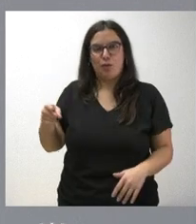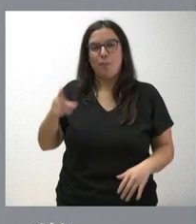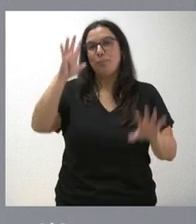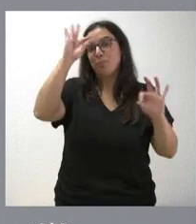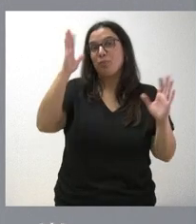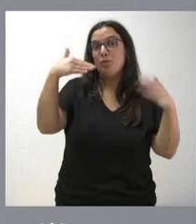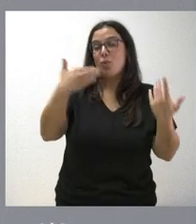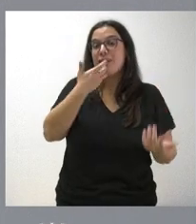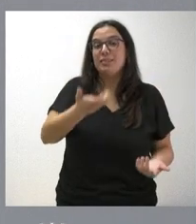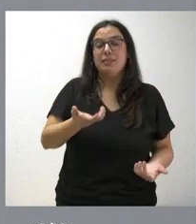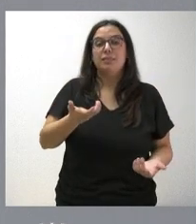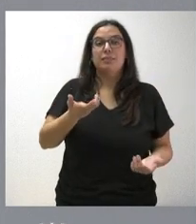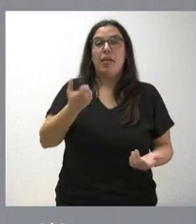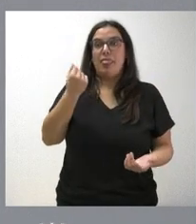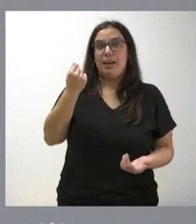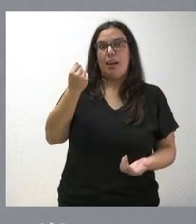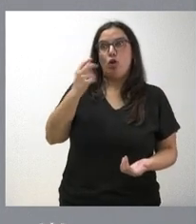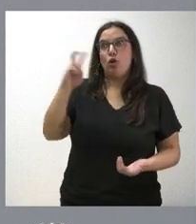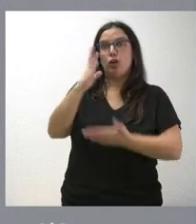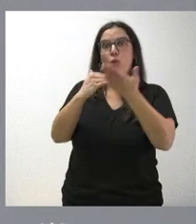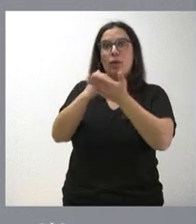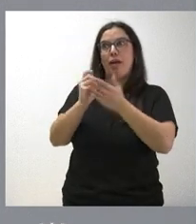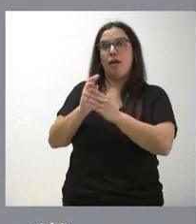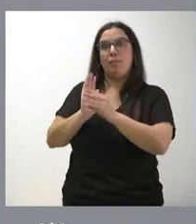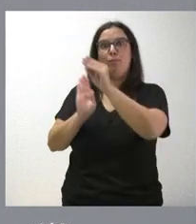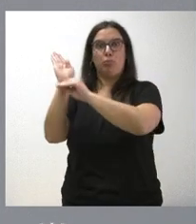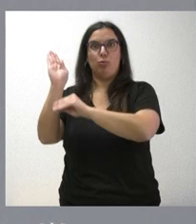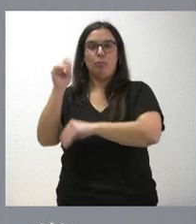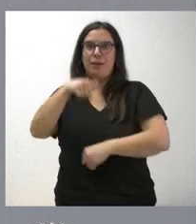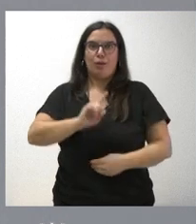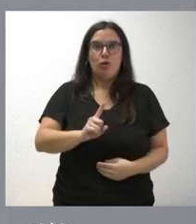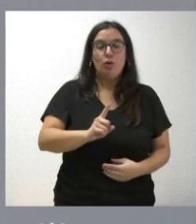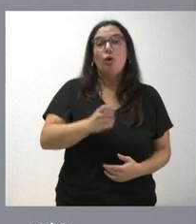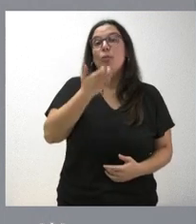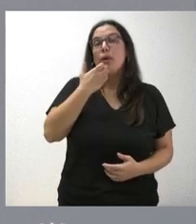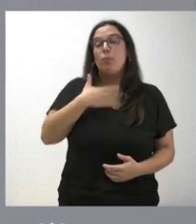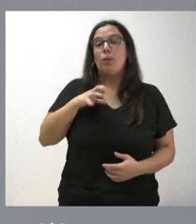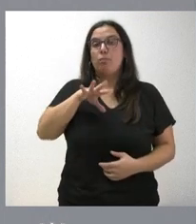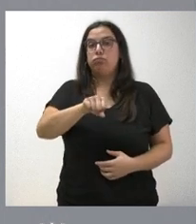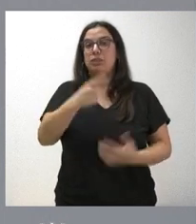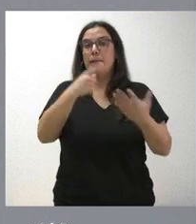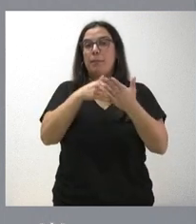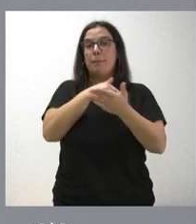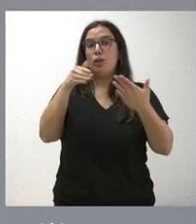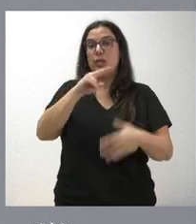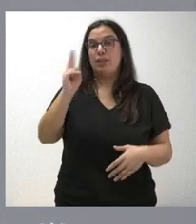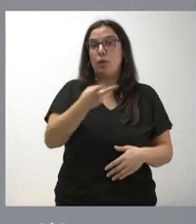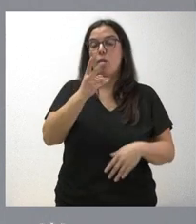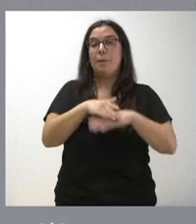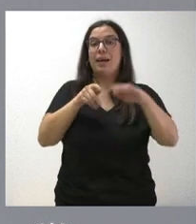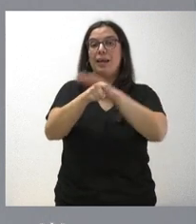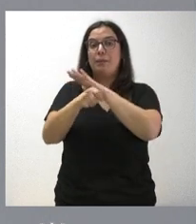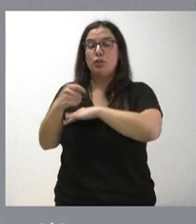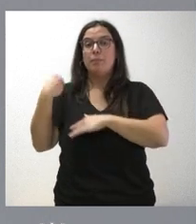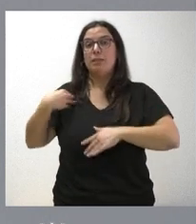hubiera ese dinero para otras comunidades autónomas o que por ejemplo que se puedan reservar 6000 millones de euros para inversiones En